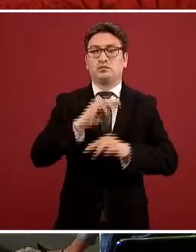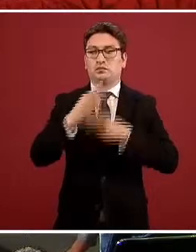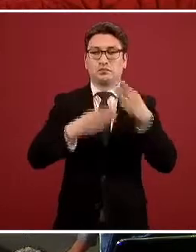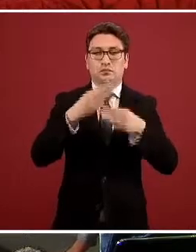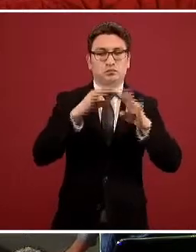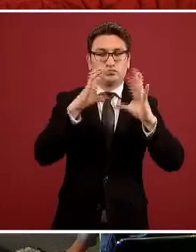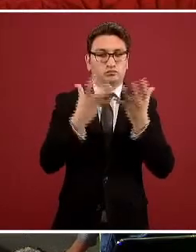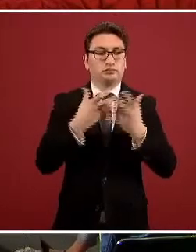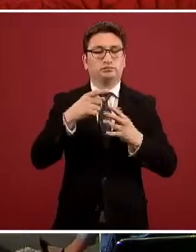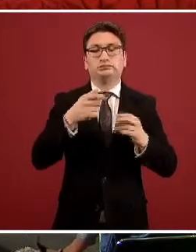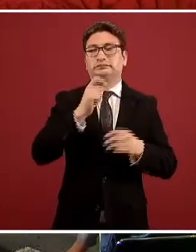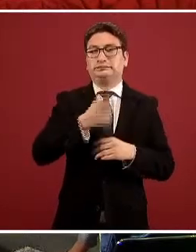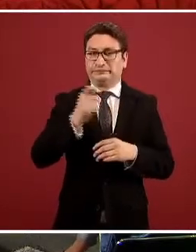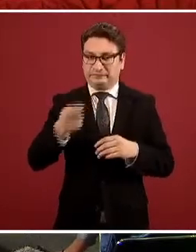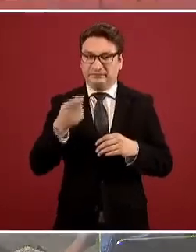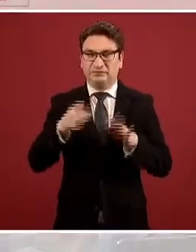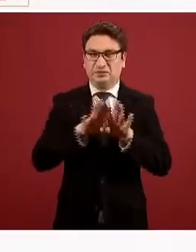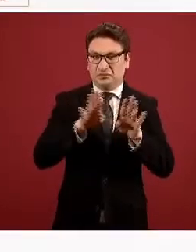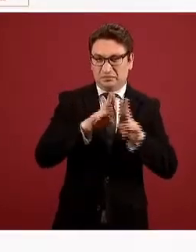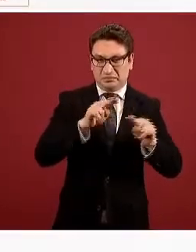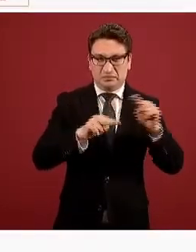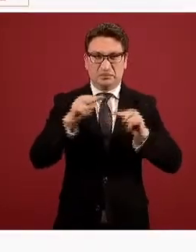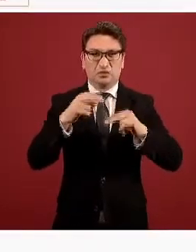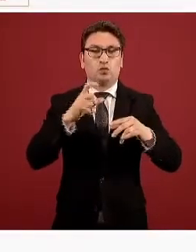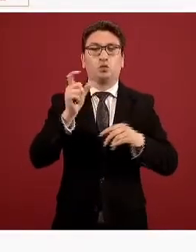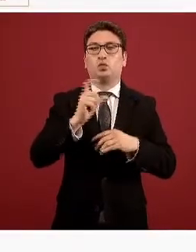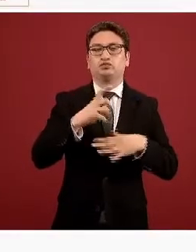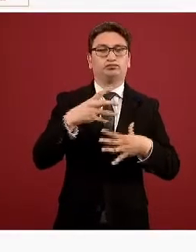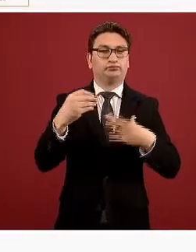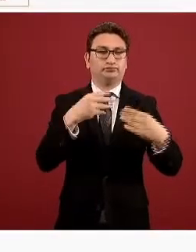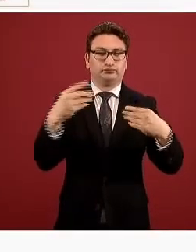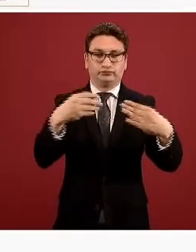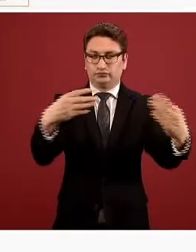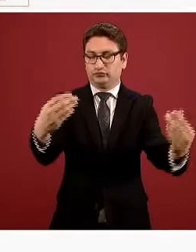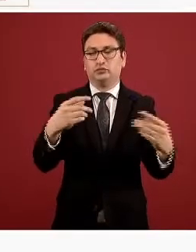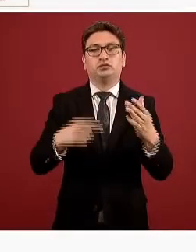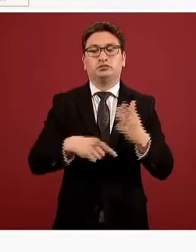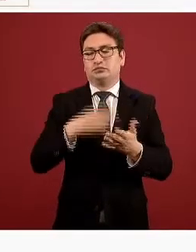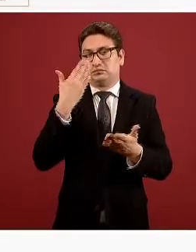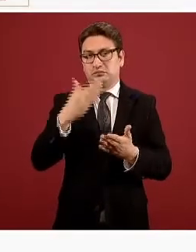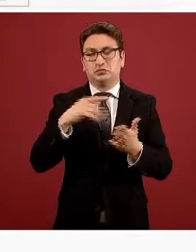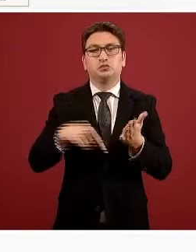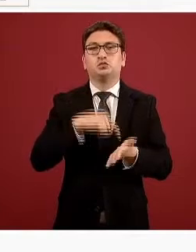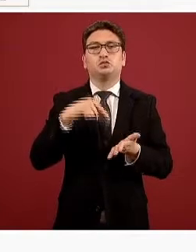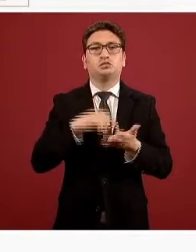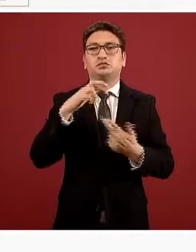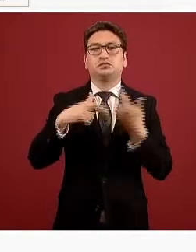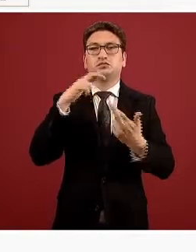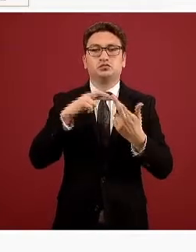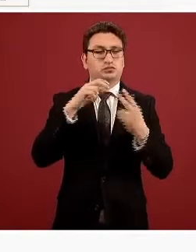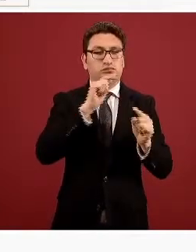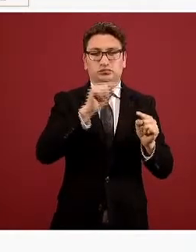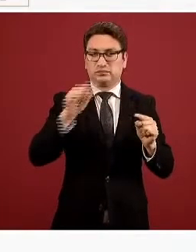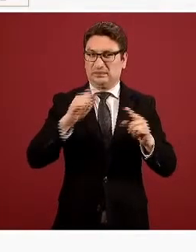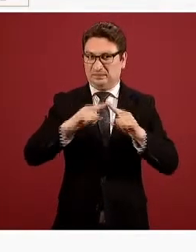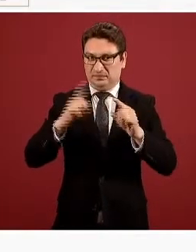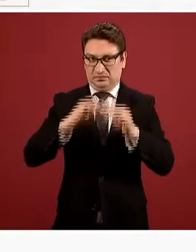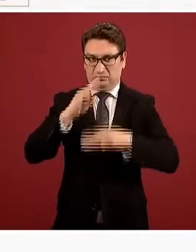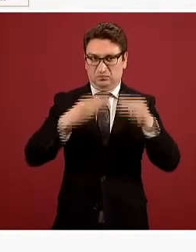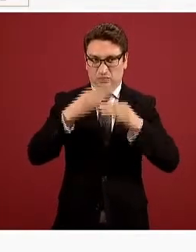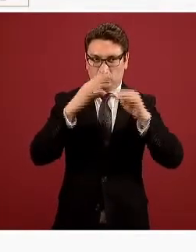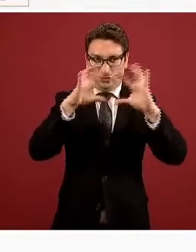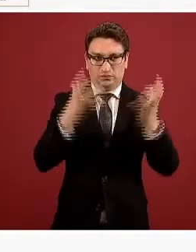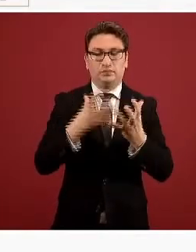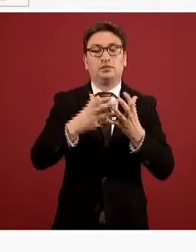situación de la intensidad de transmisión y los casos acumulados en las distintas regiones del mundo. En las barras